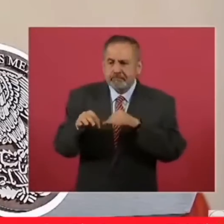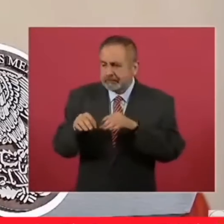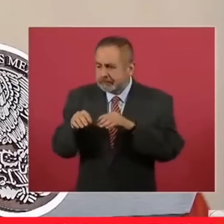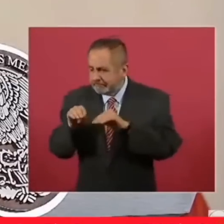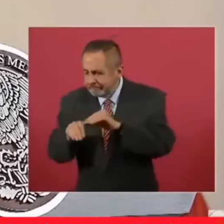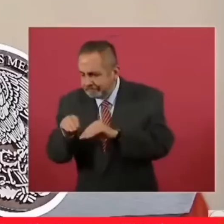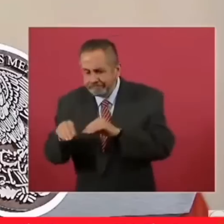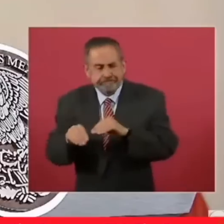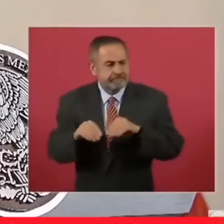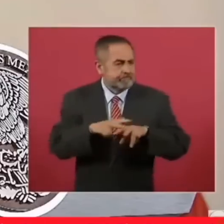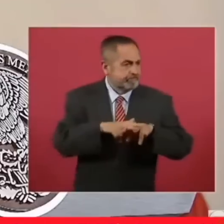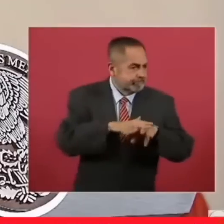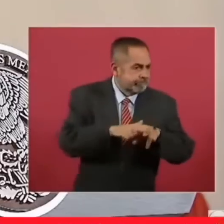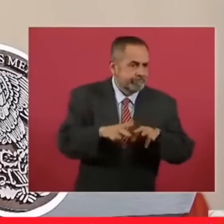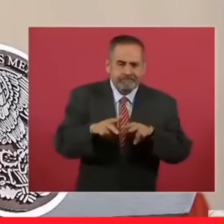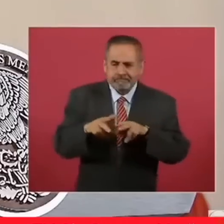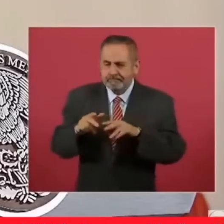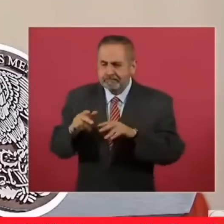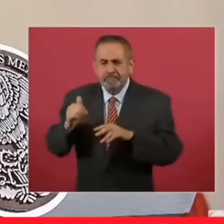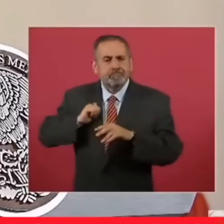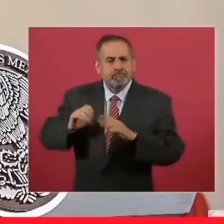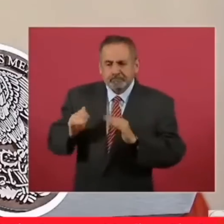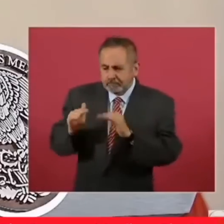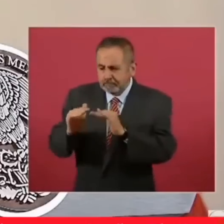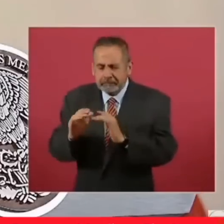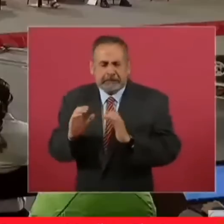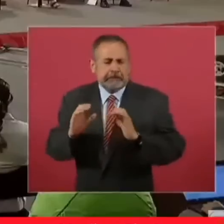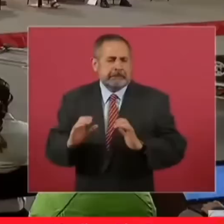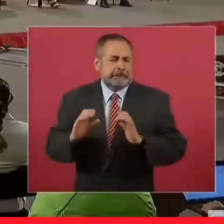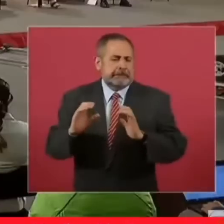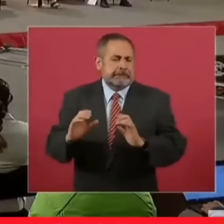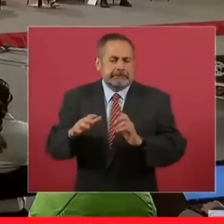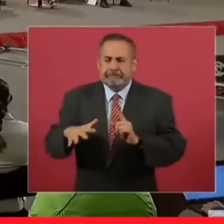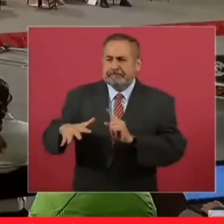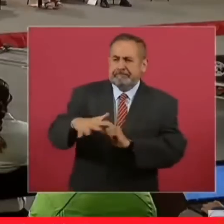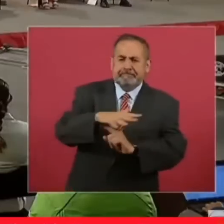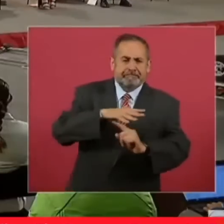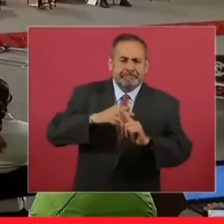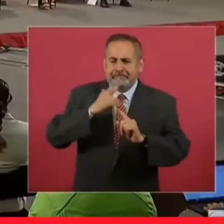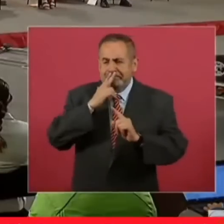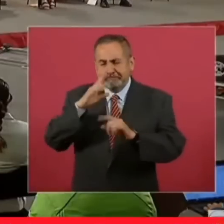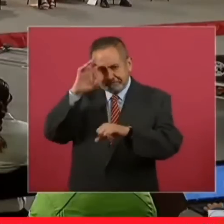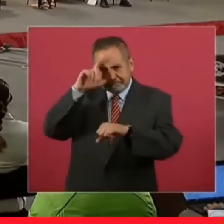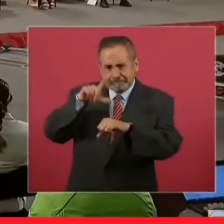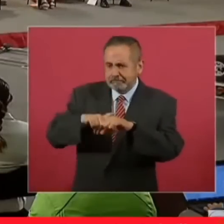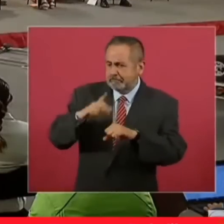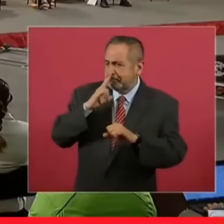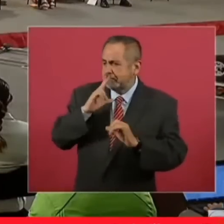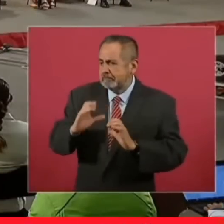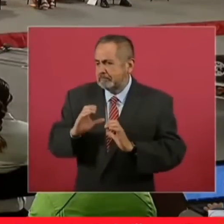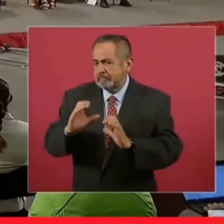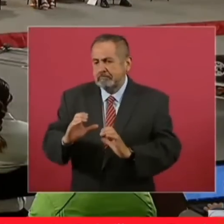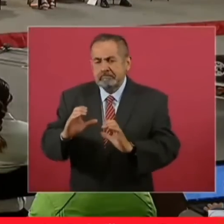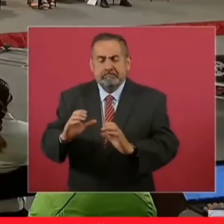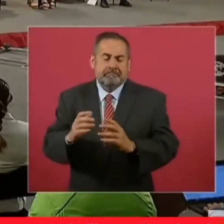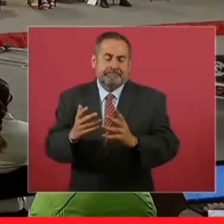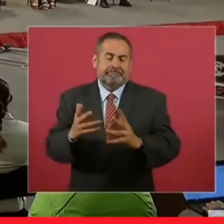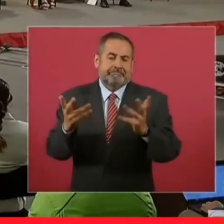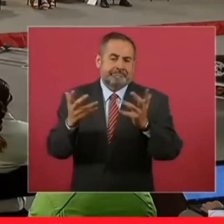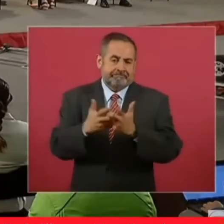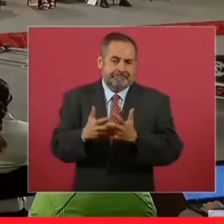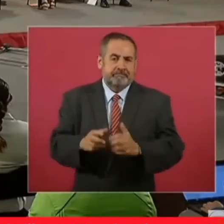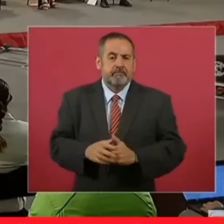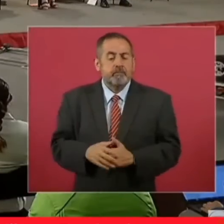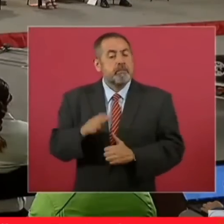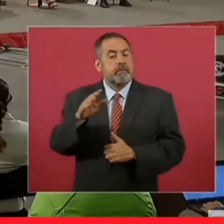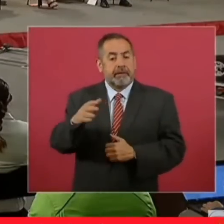técnico con un trabajo muy cuidadoso en la parte social, ambiental y cultural. Y en la parte cultural,